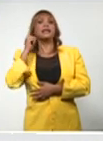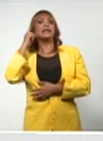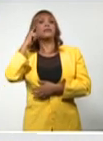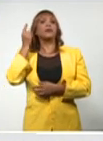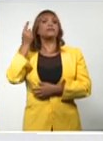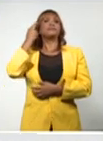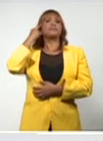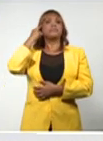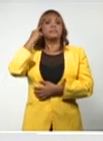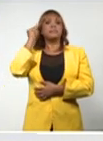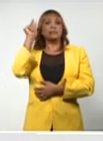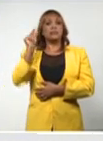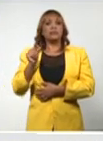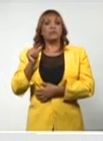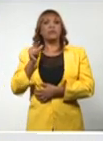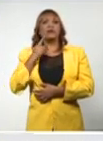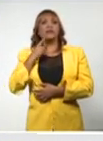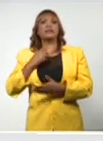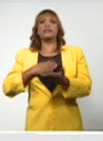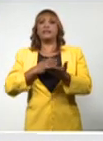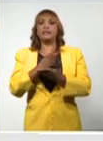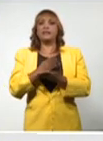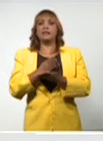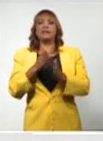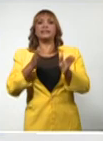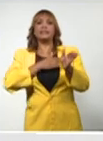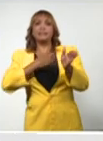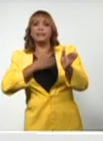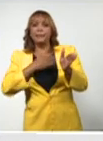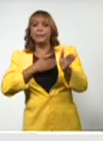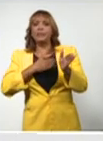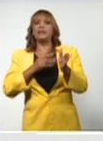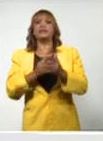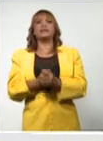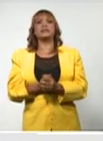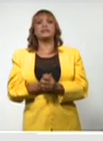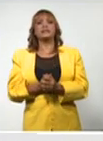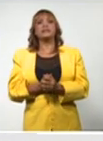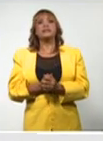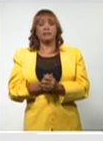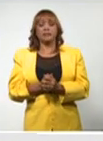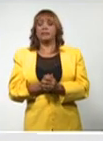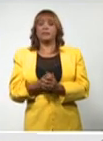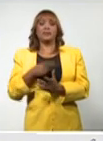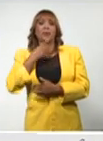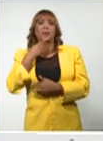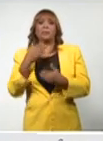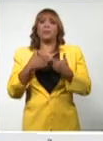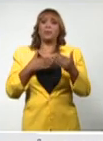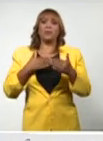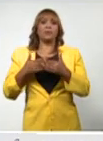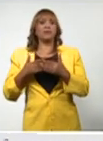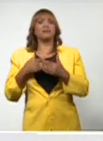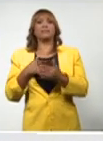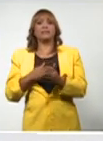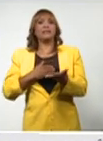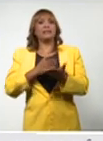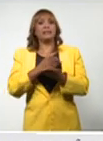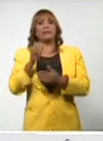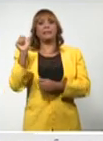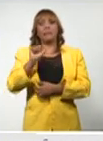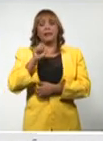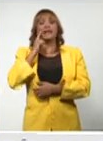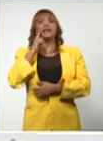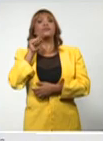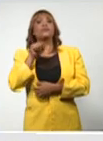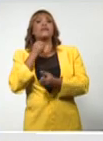personas que mantienen actitudes negligentes y conductas negligentes a darse cuenta de que es una